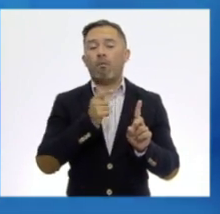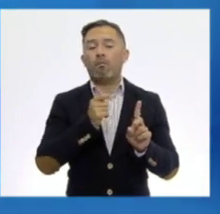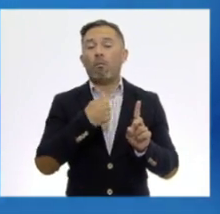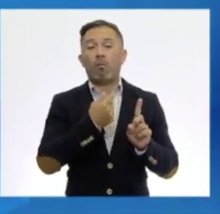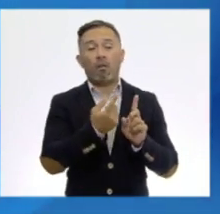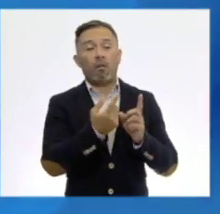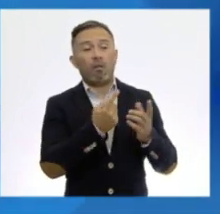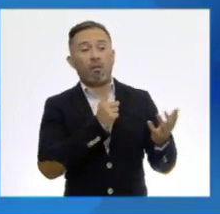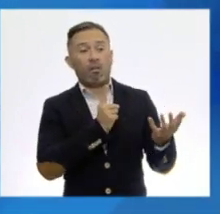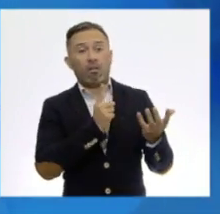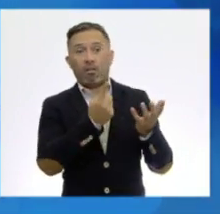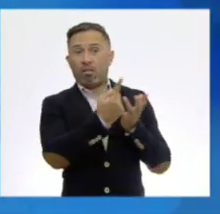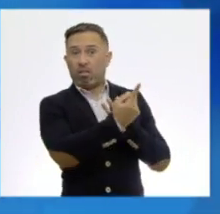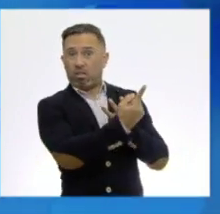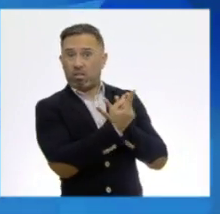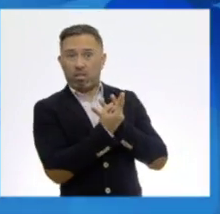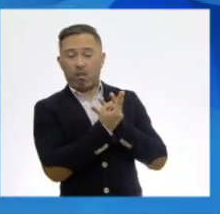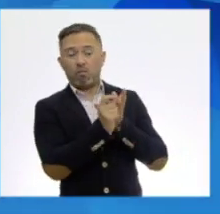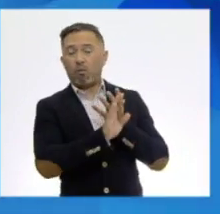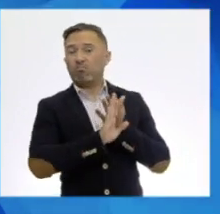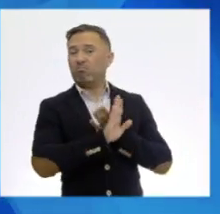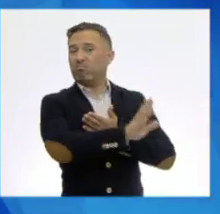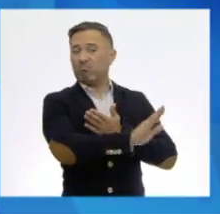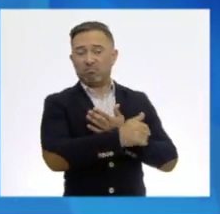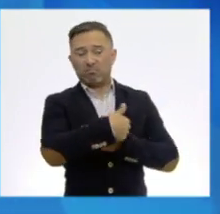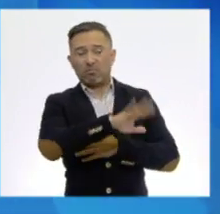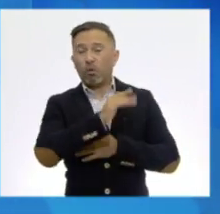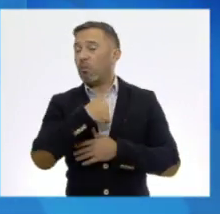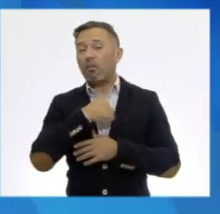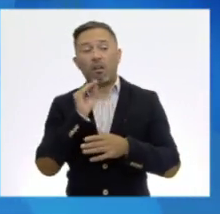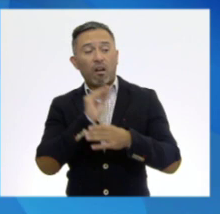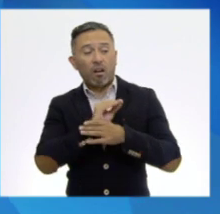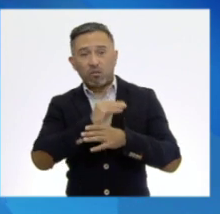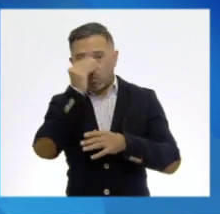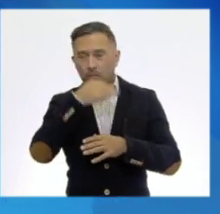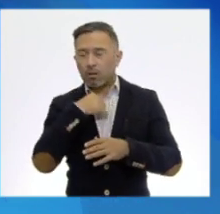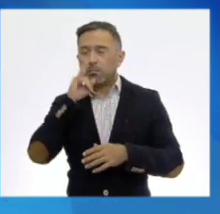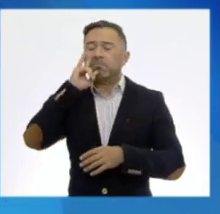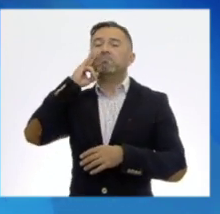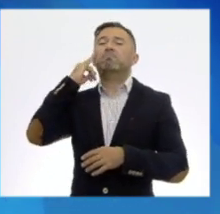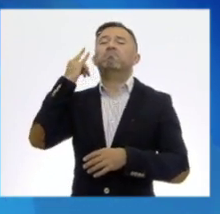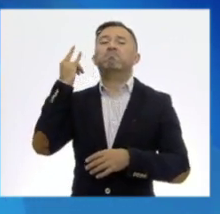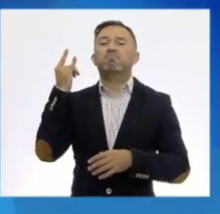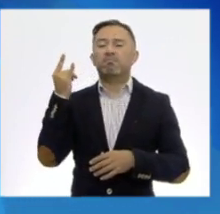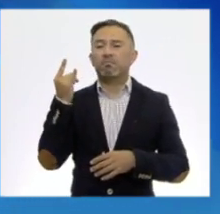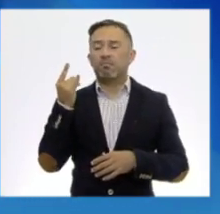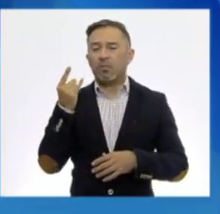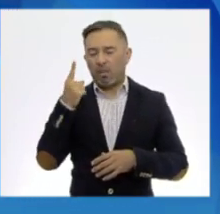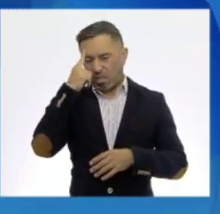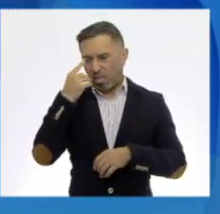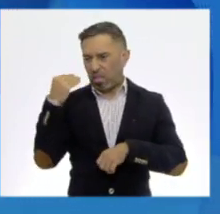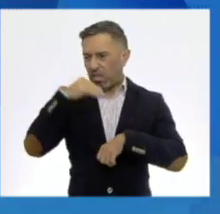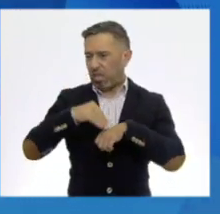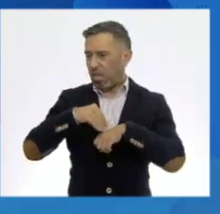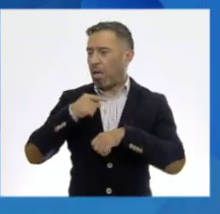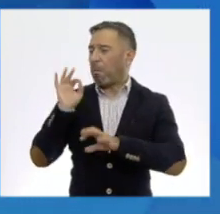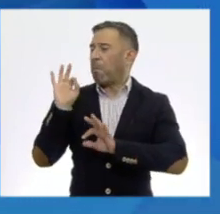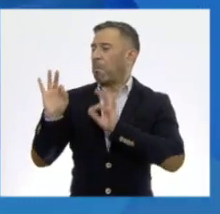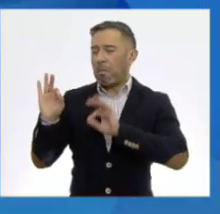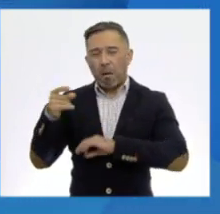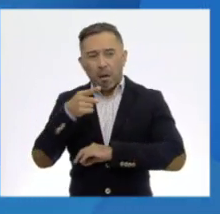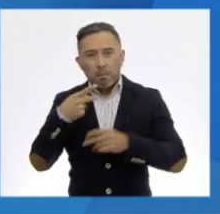grupo, hacen como que no existe, inventan cosas para que otros lo rechacen o lo avergüenzan en